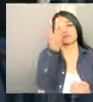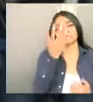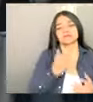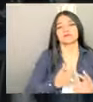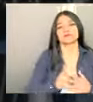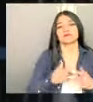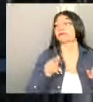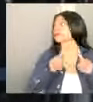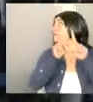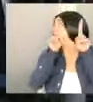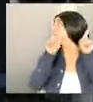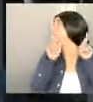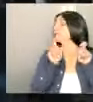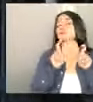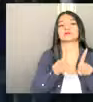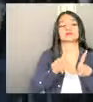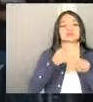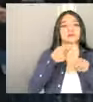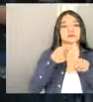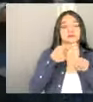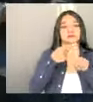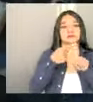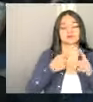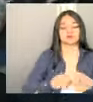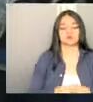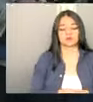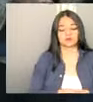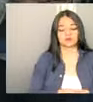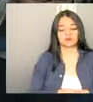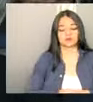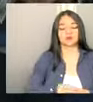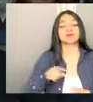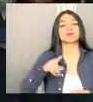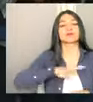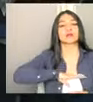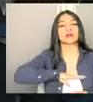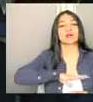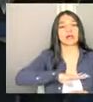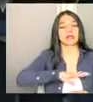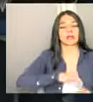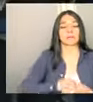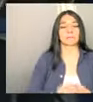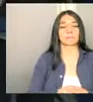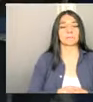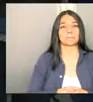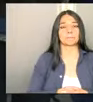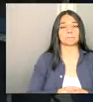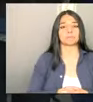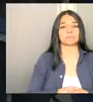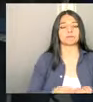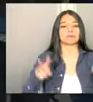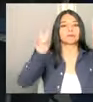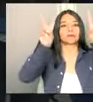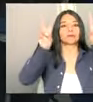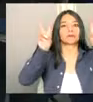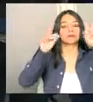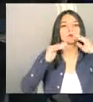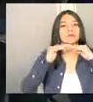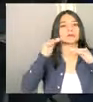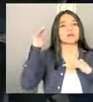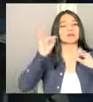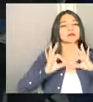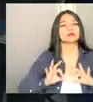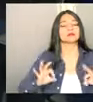Mi pregunta, la primera para el alcalde saliente Guarderas, ¿cuáles cree que son los temas más